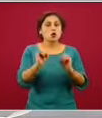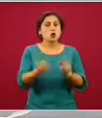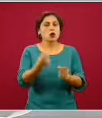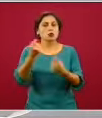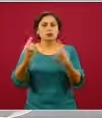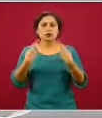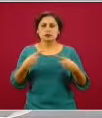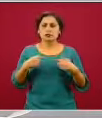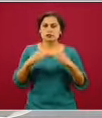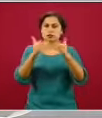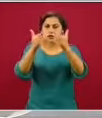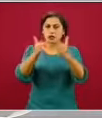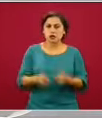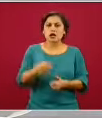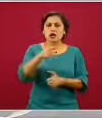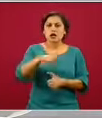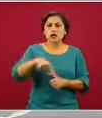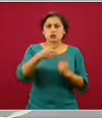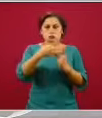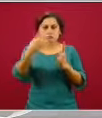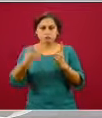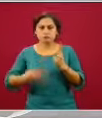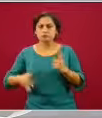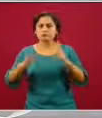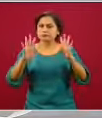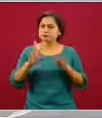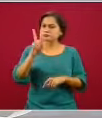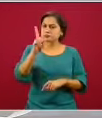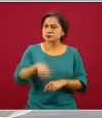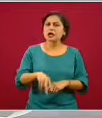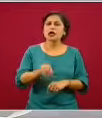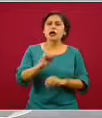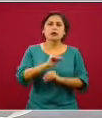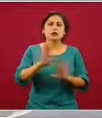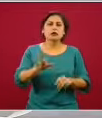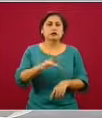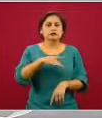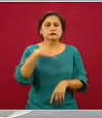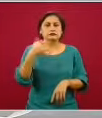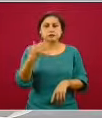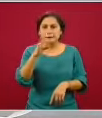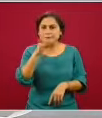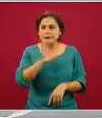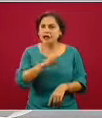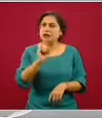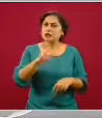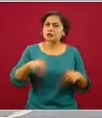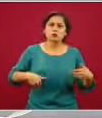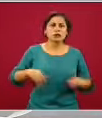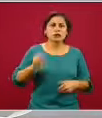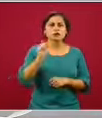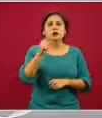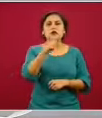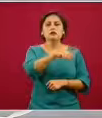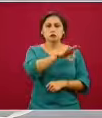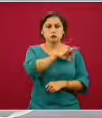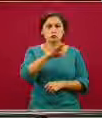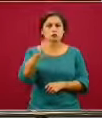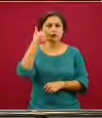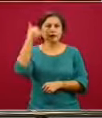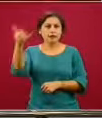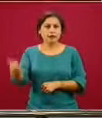digamos, incómodas, que es normal, digamos, por la situación, es que puedan llamar al 911. El 911, que es la línea